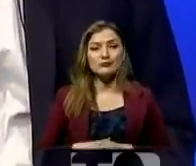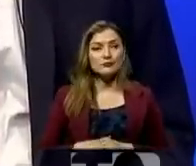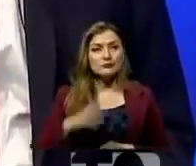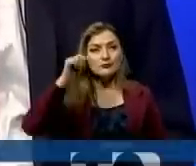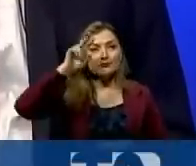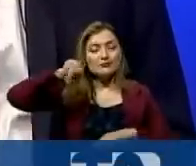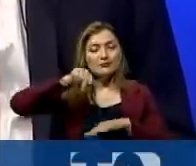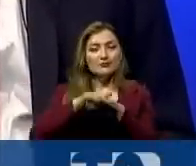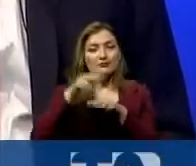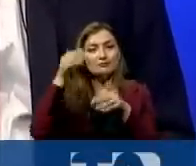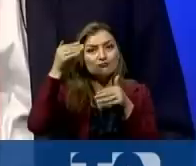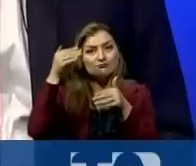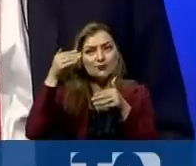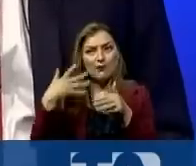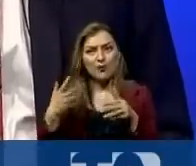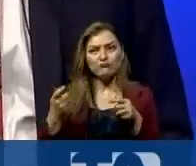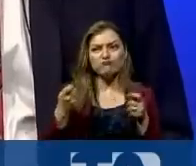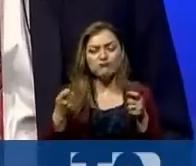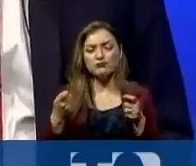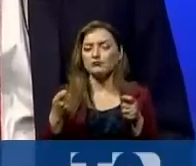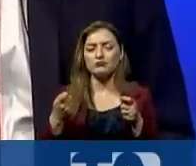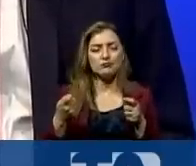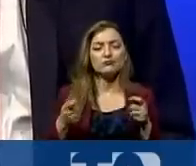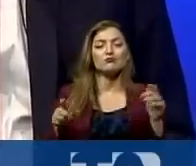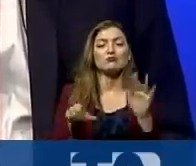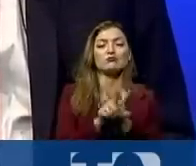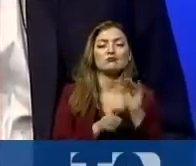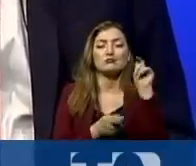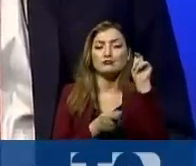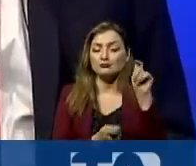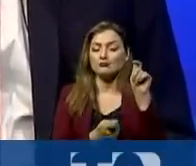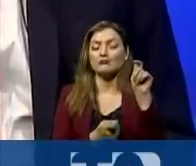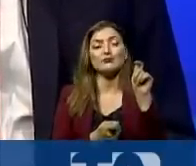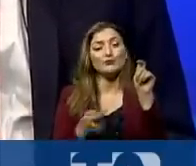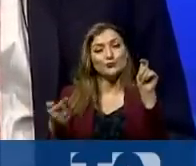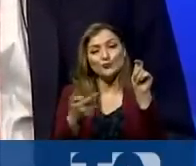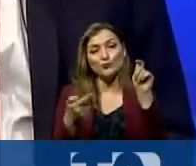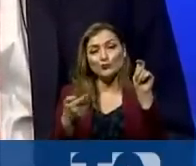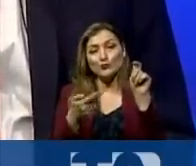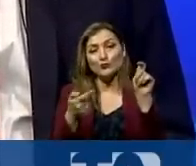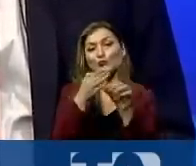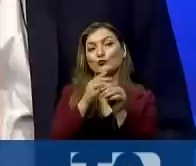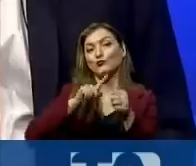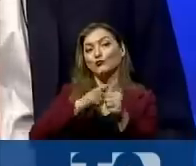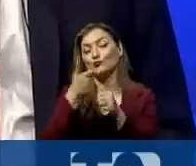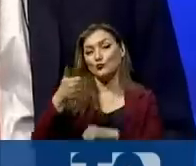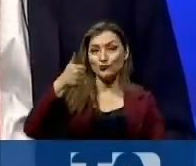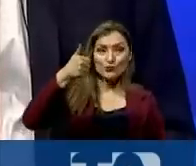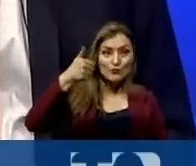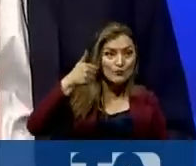actual y no actúa bajo cálculos políticos el gobierno nacional actúa con la ley en la mano y tiene como principal objetivo